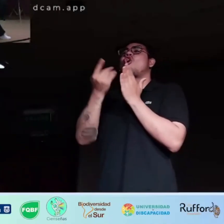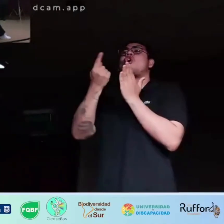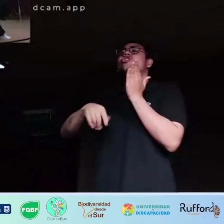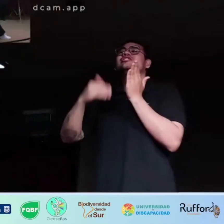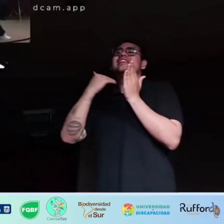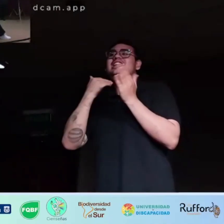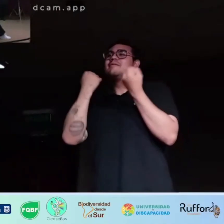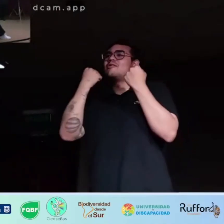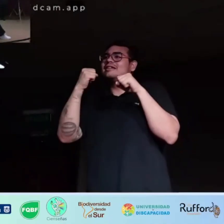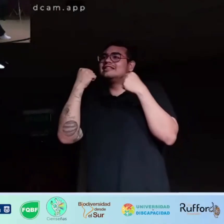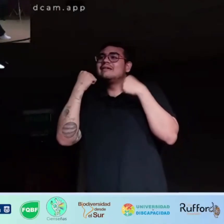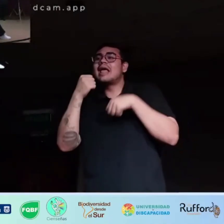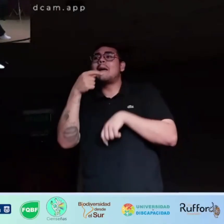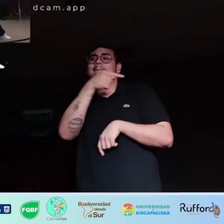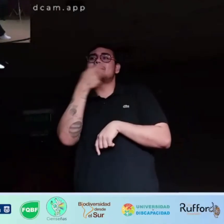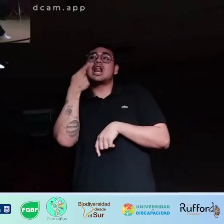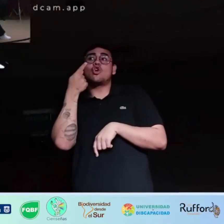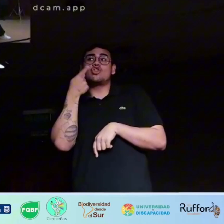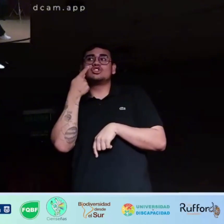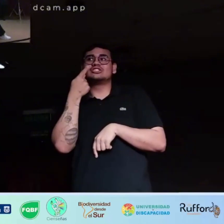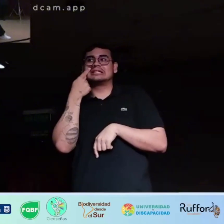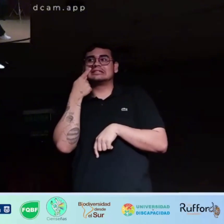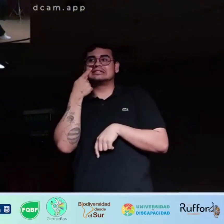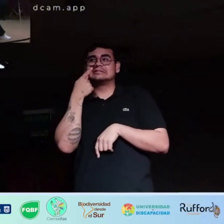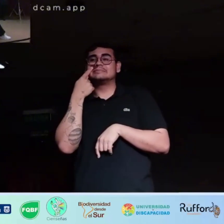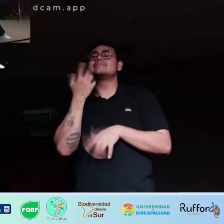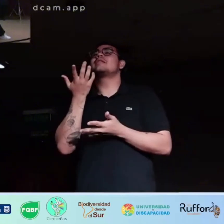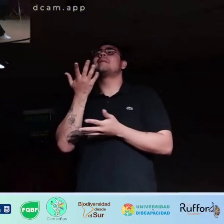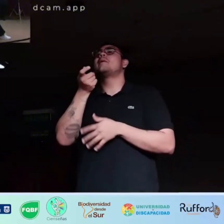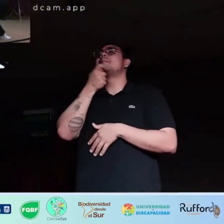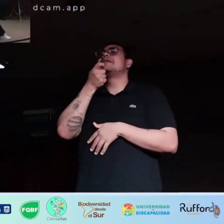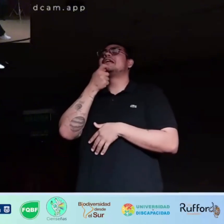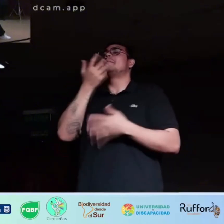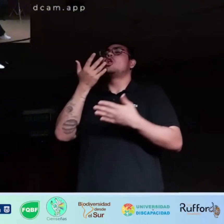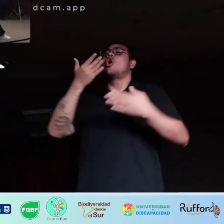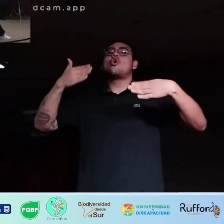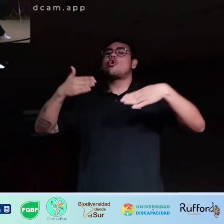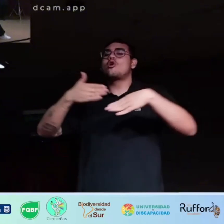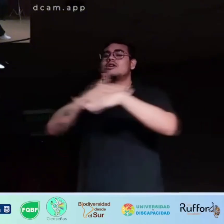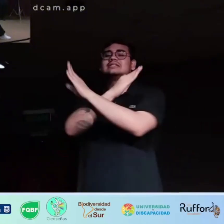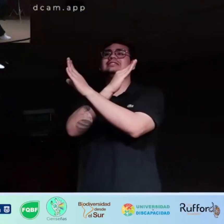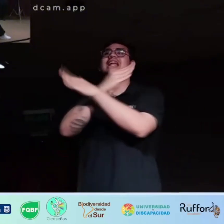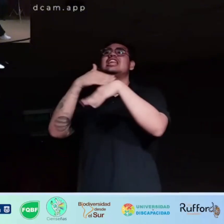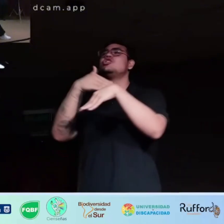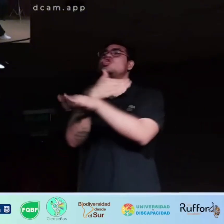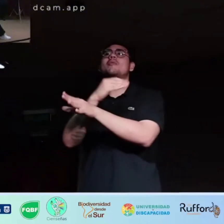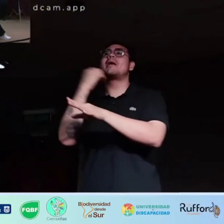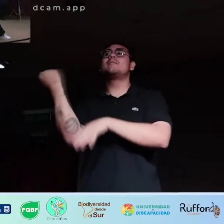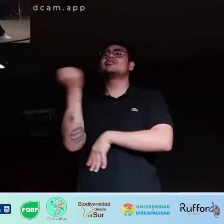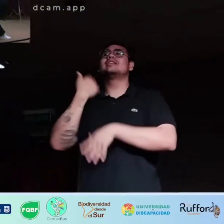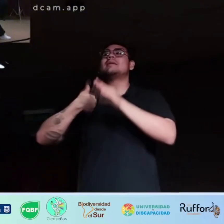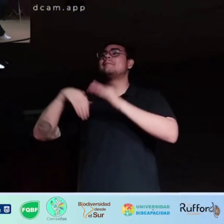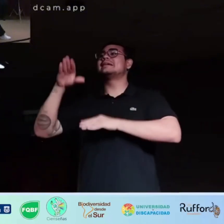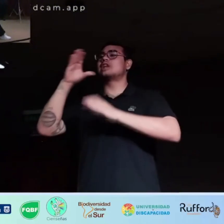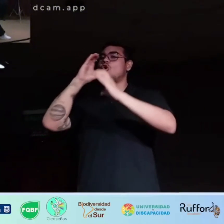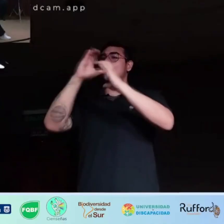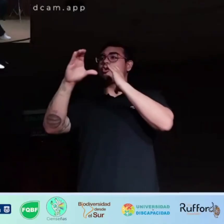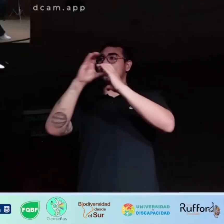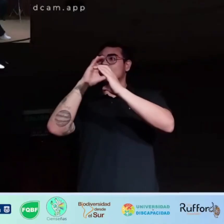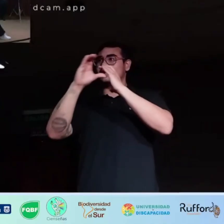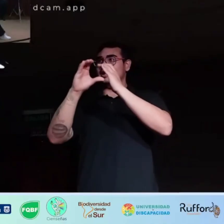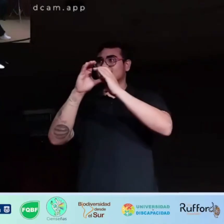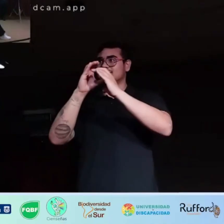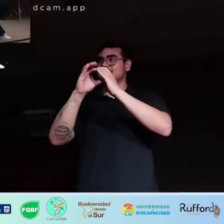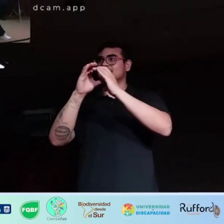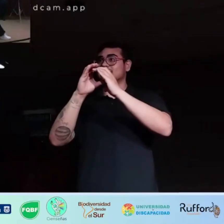lengua de señas, creo yo, sin ser sordo, de las lenguas, es comunicar. Lo más importante, no lo único, pero lo más importante. Si